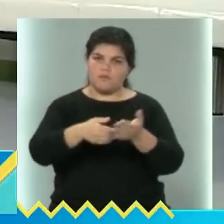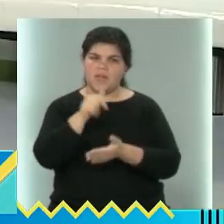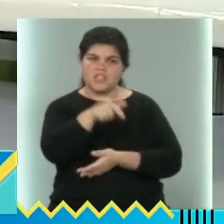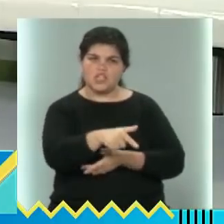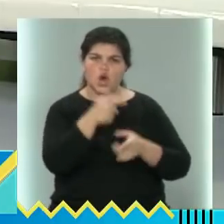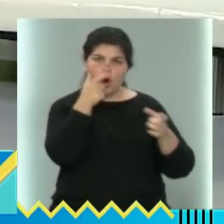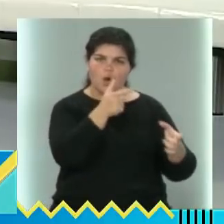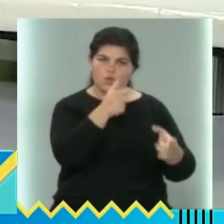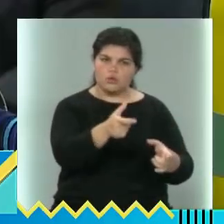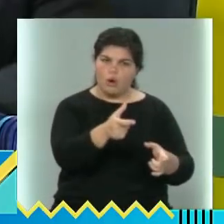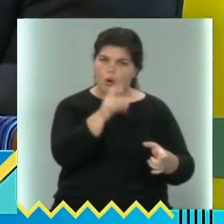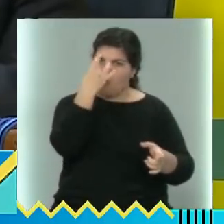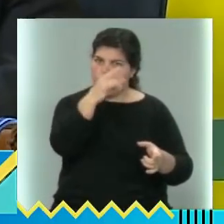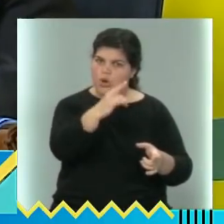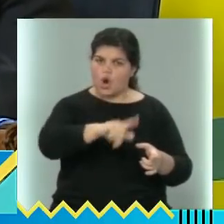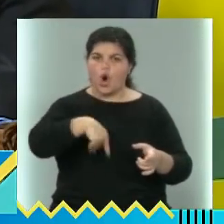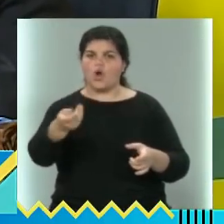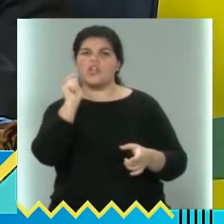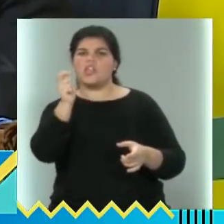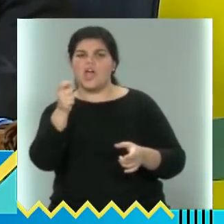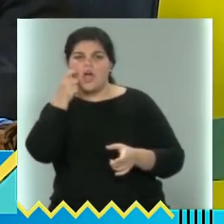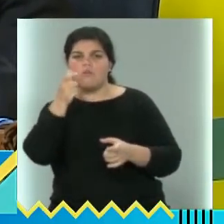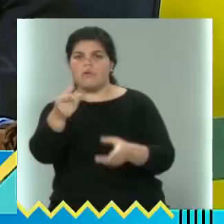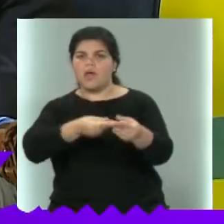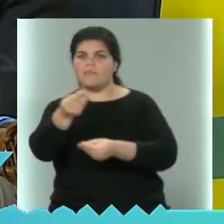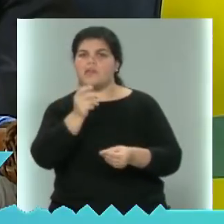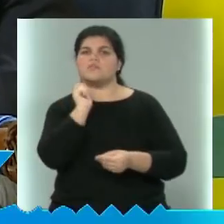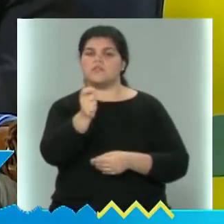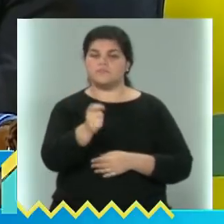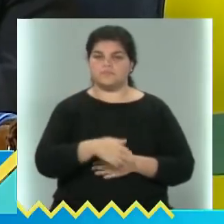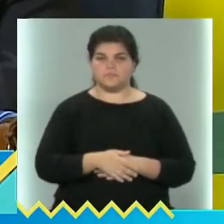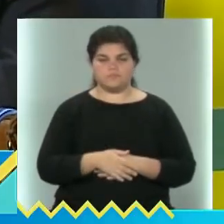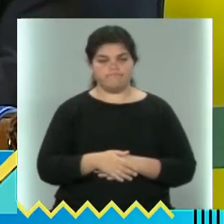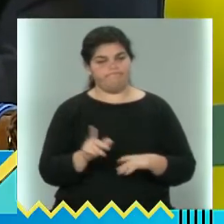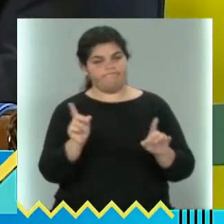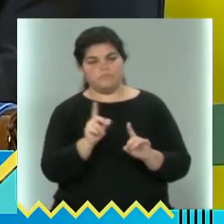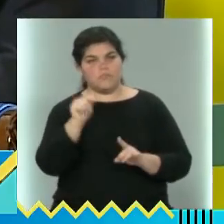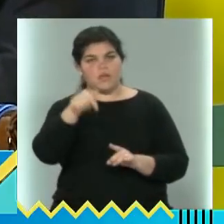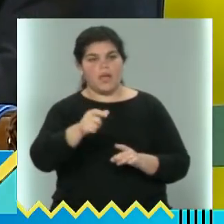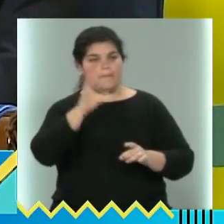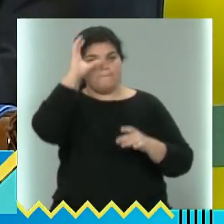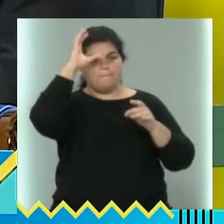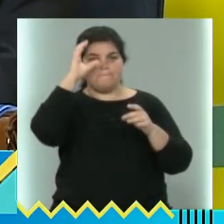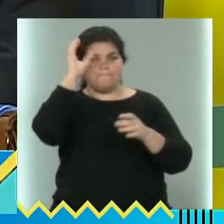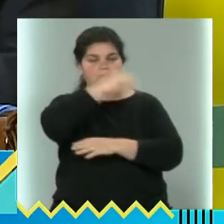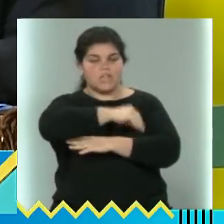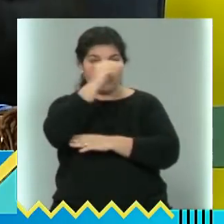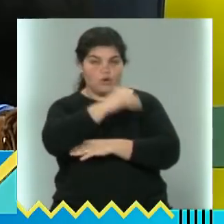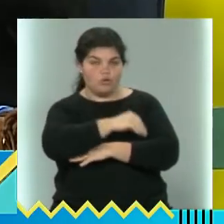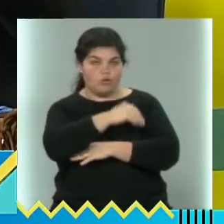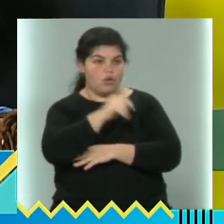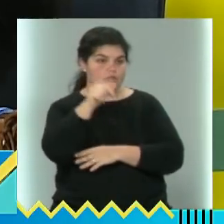o quién más debe controlar a las empresas que...? No, mira, las operaciones petroleras son controladas por diferentes organismos y cada